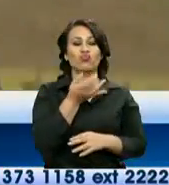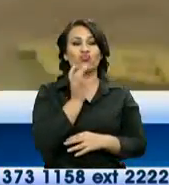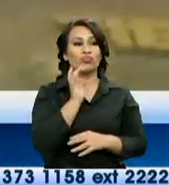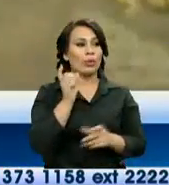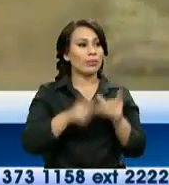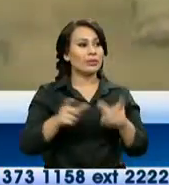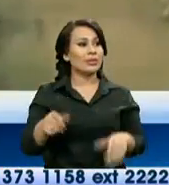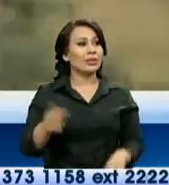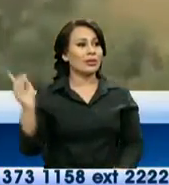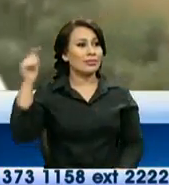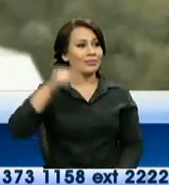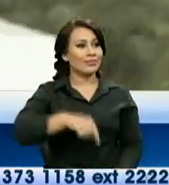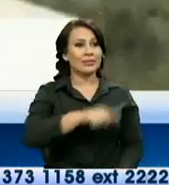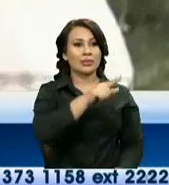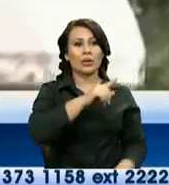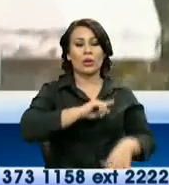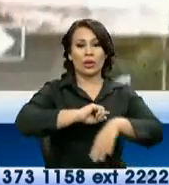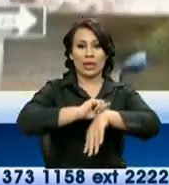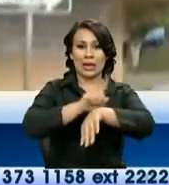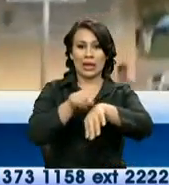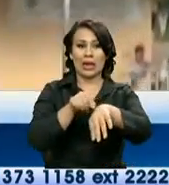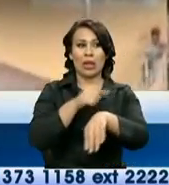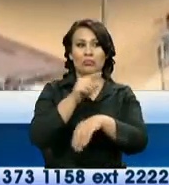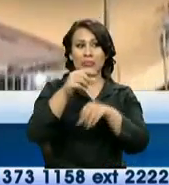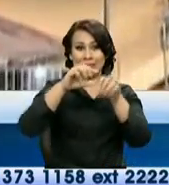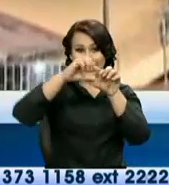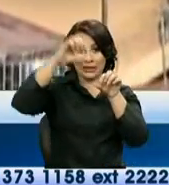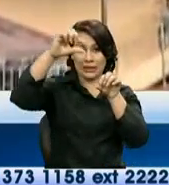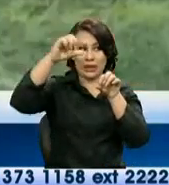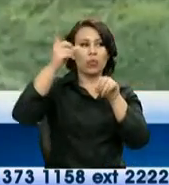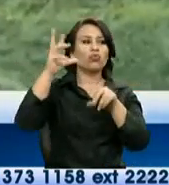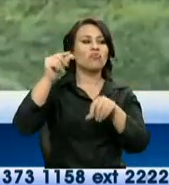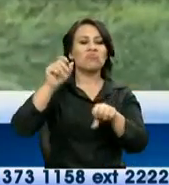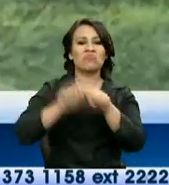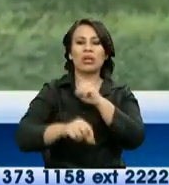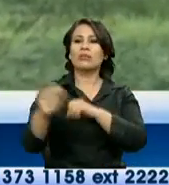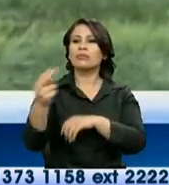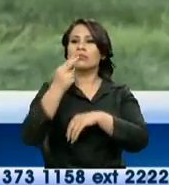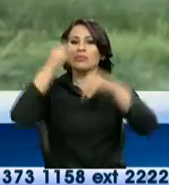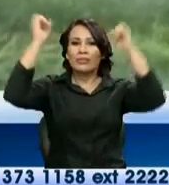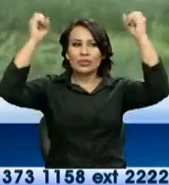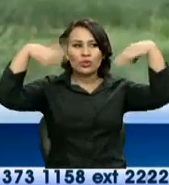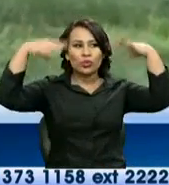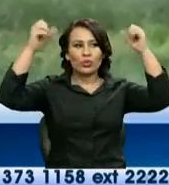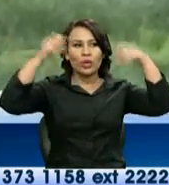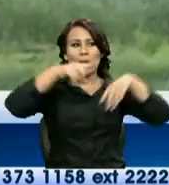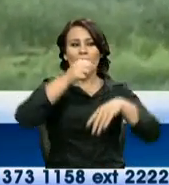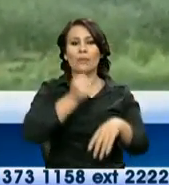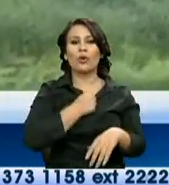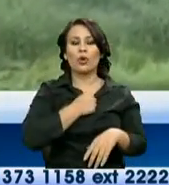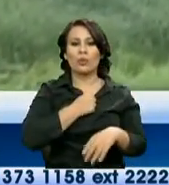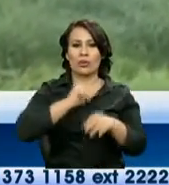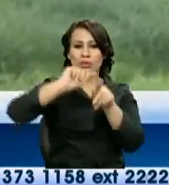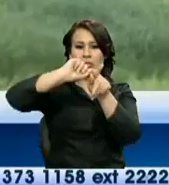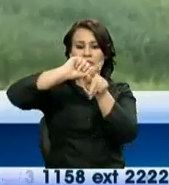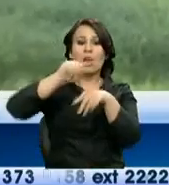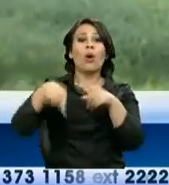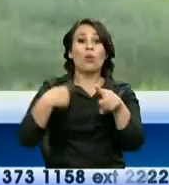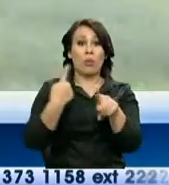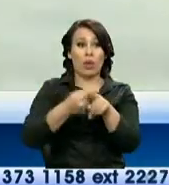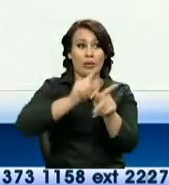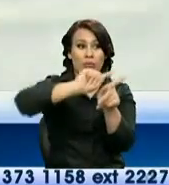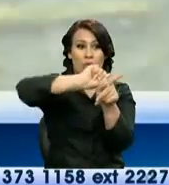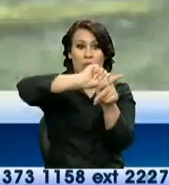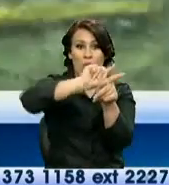y este reloj es de acero inoxidable, resistente al ambiente y que por su brillo se emplea en una arquitectura con fines